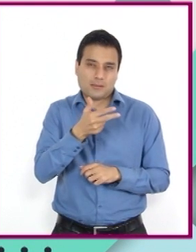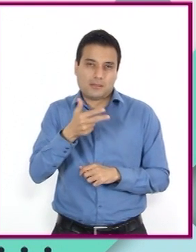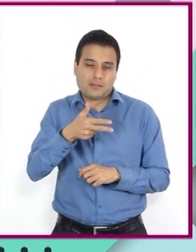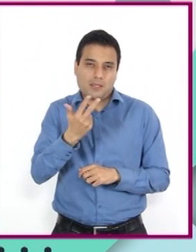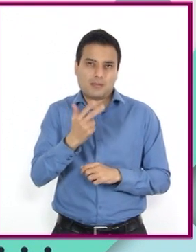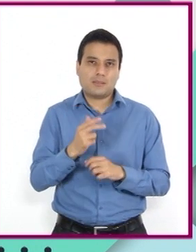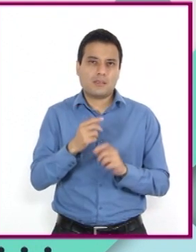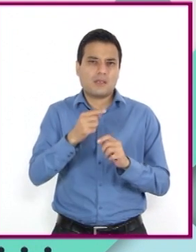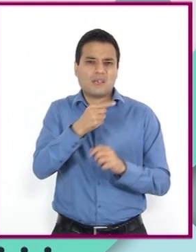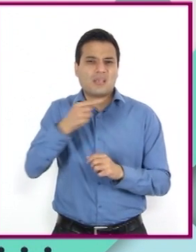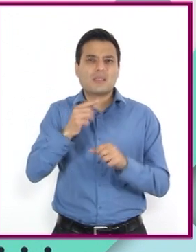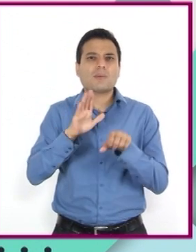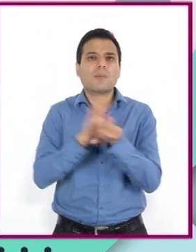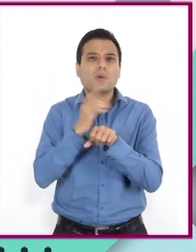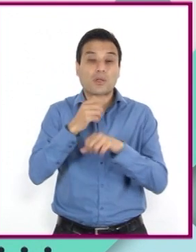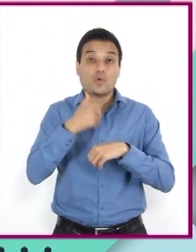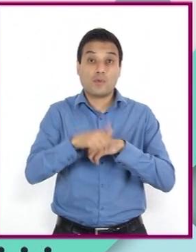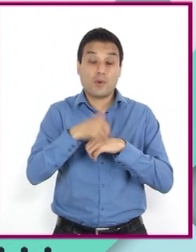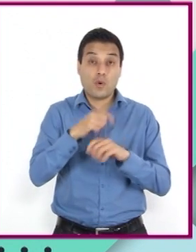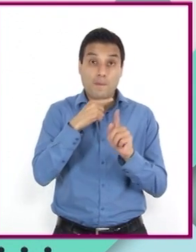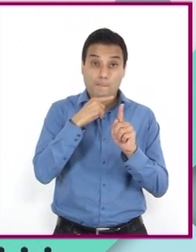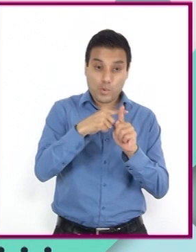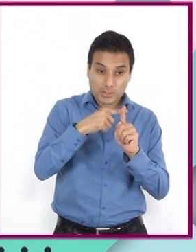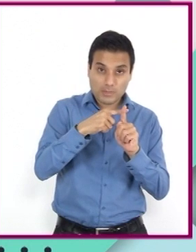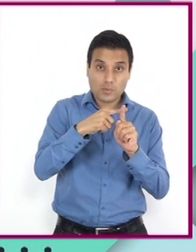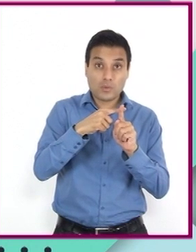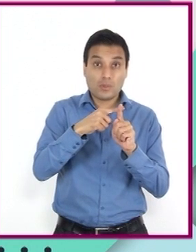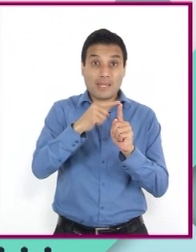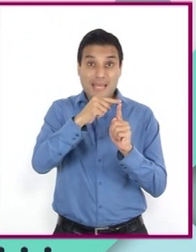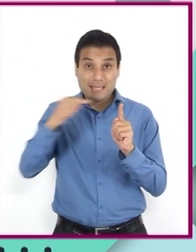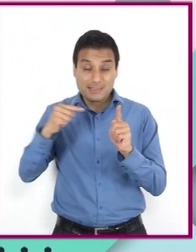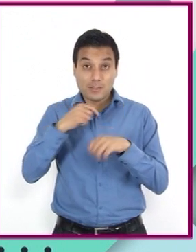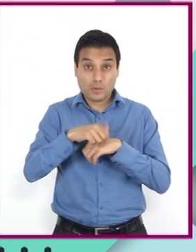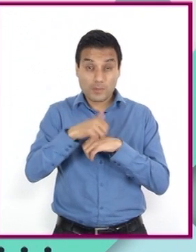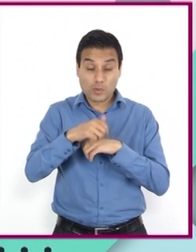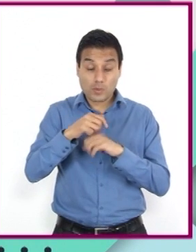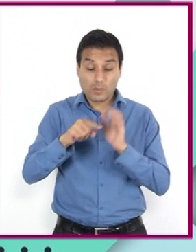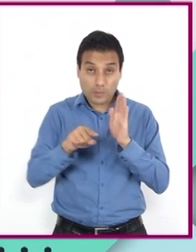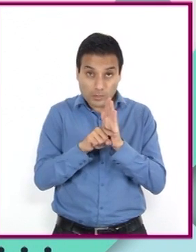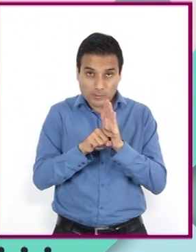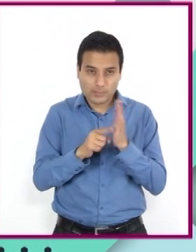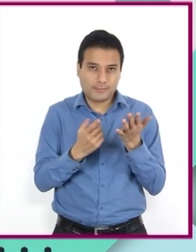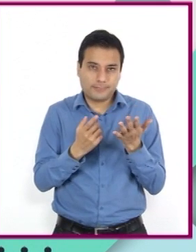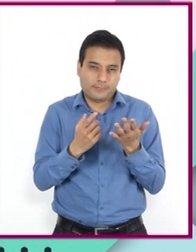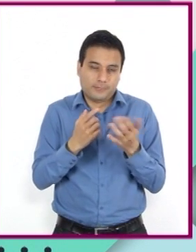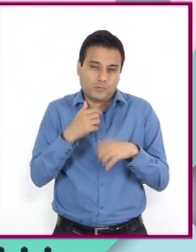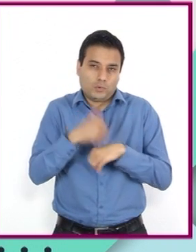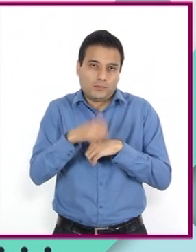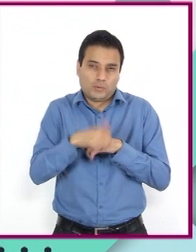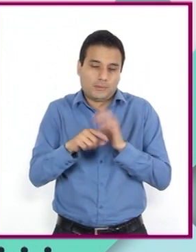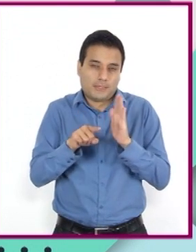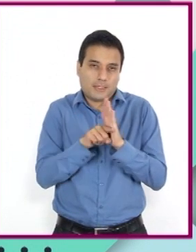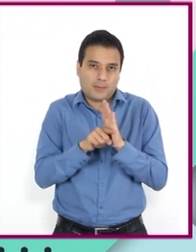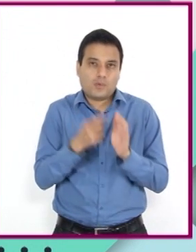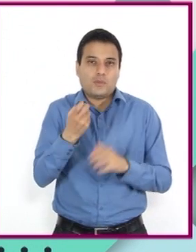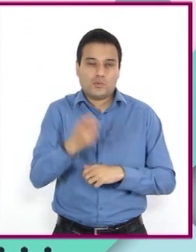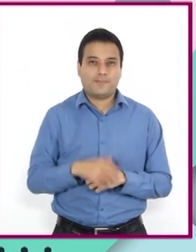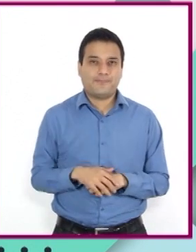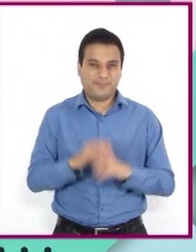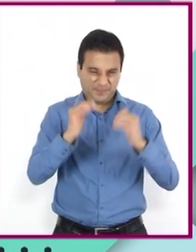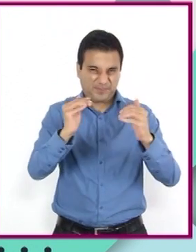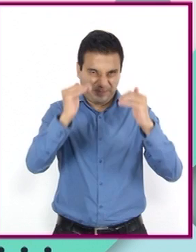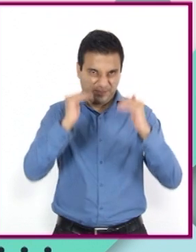negativo porque un número positivo entre uno negativo da un resultado negativo. ¡Es correcto!